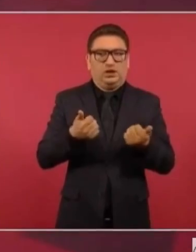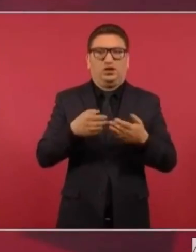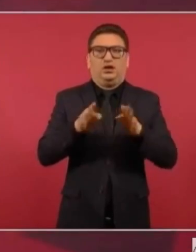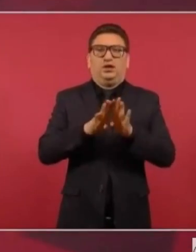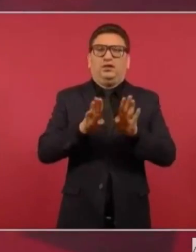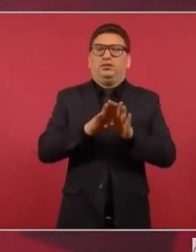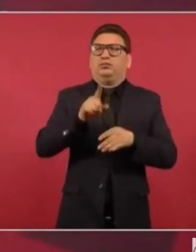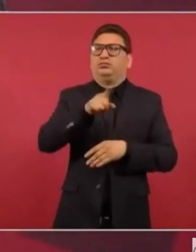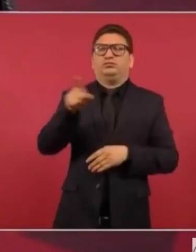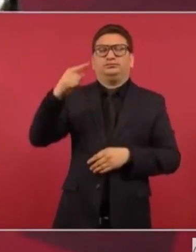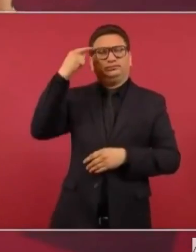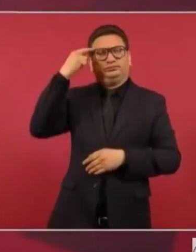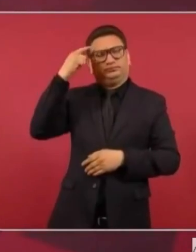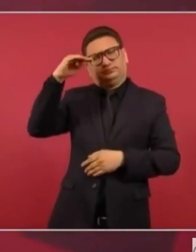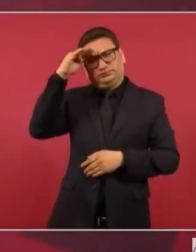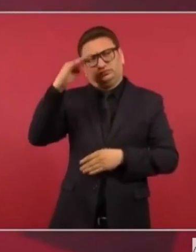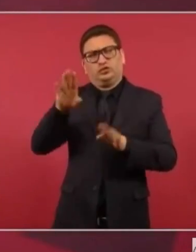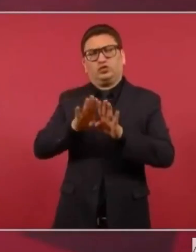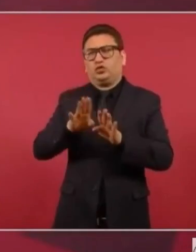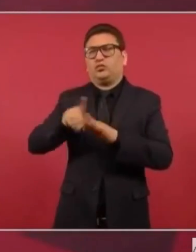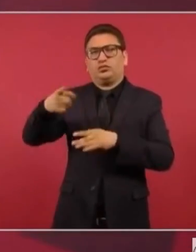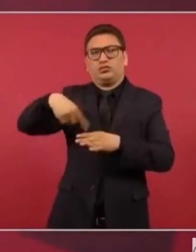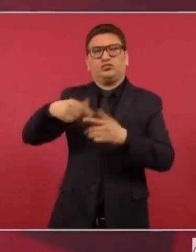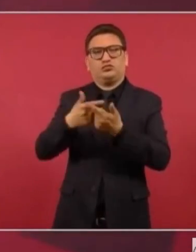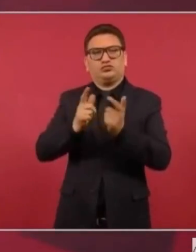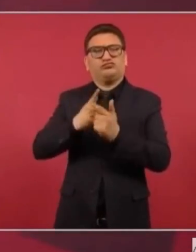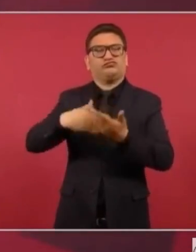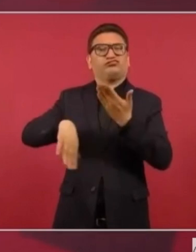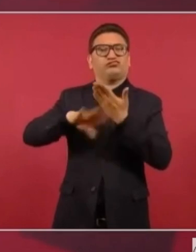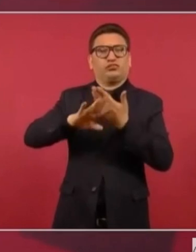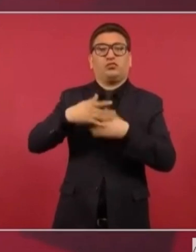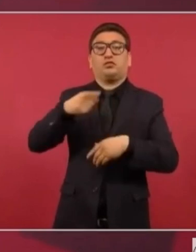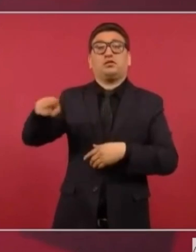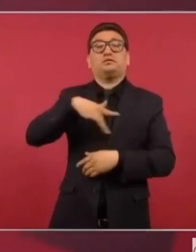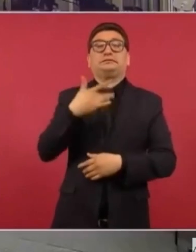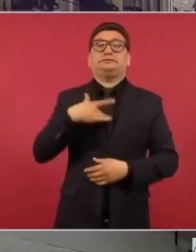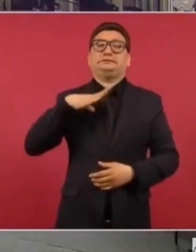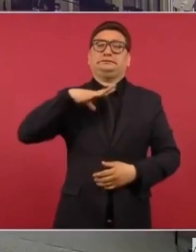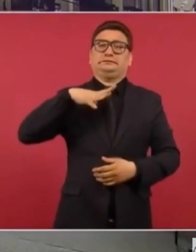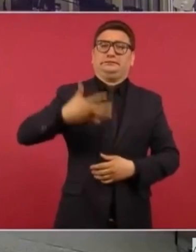cómo piensan nuestros opositores, porque es hasta un timbre de orgullo